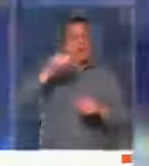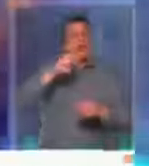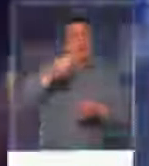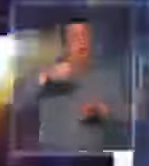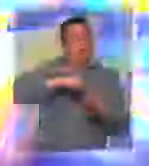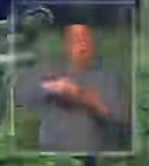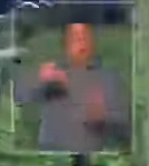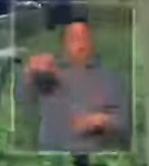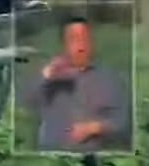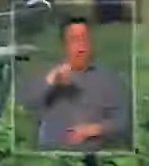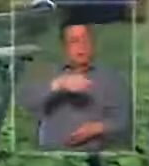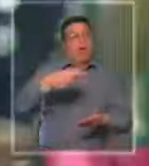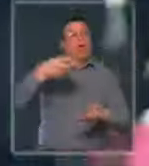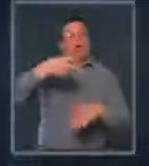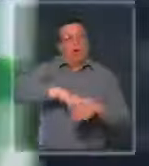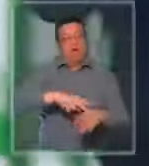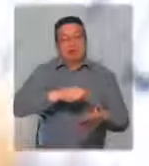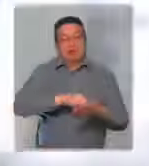reincidencia.